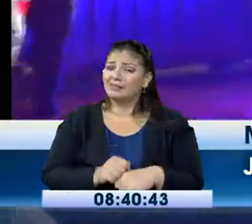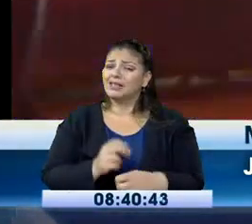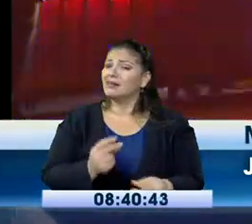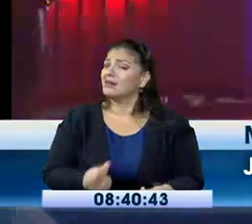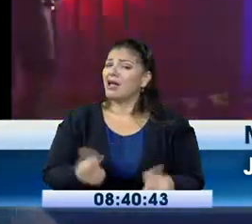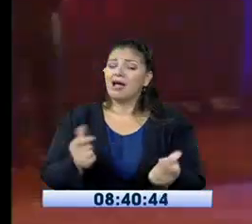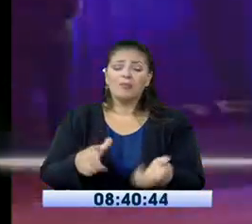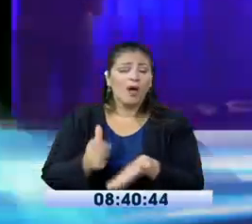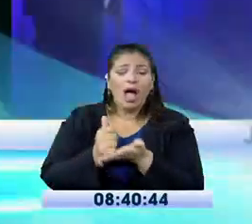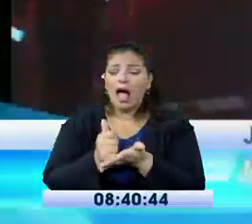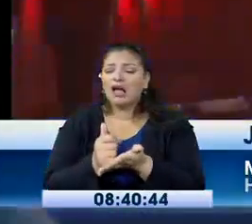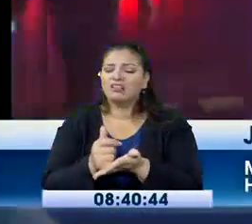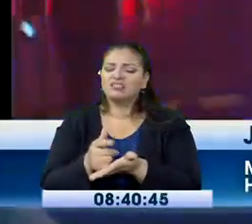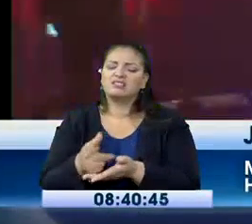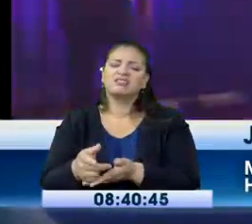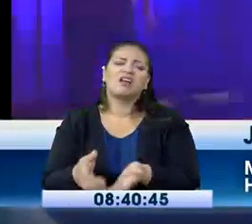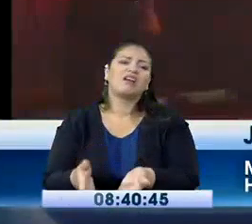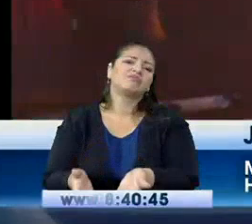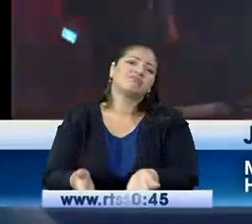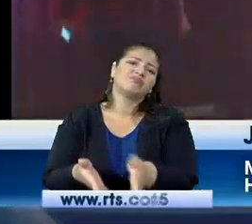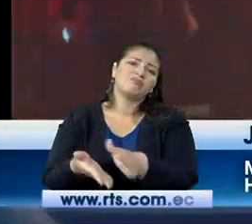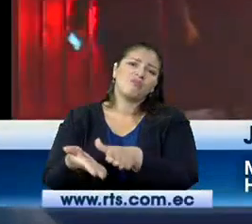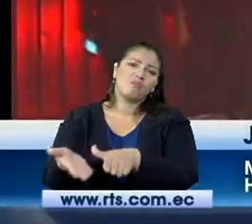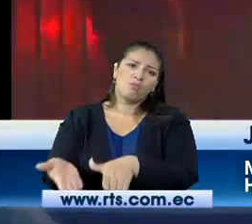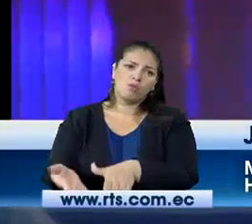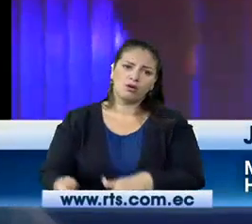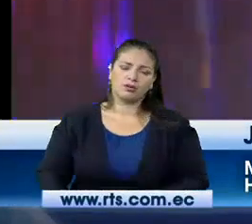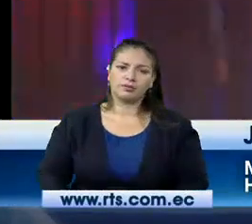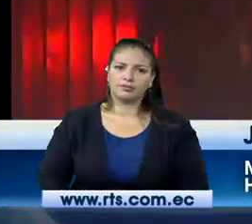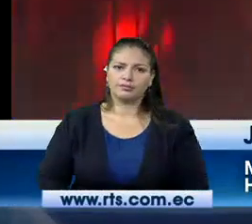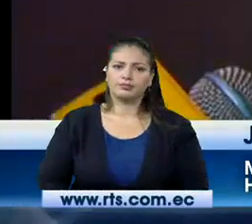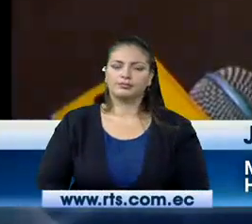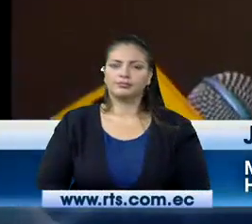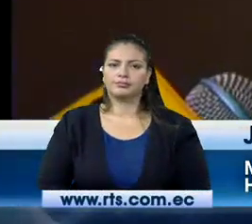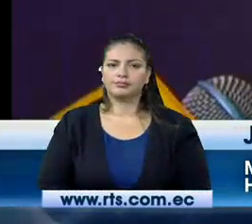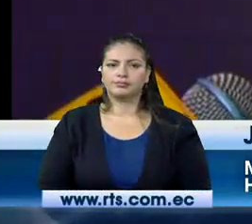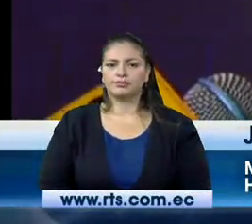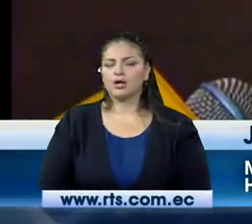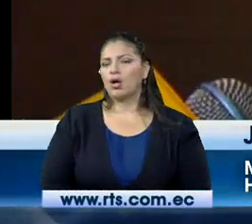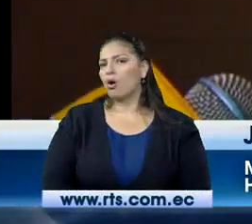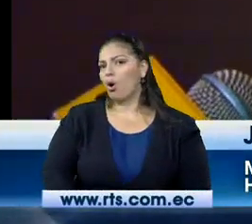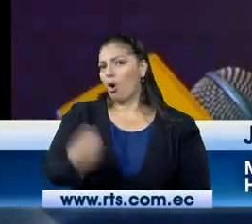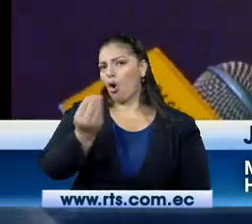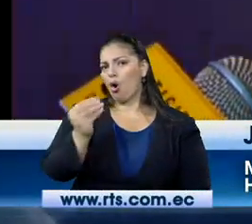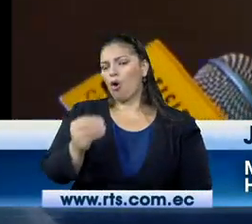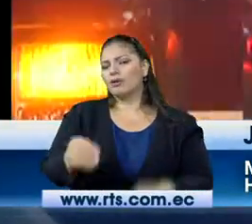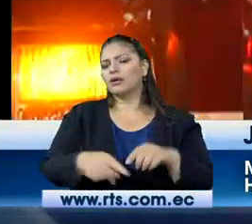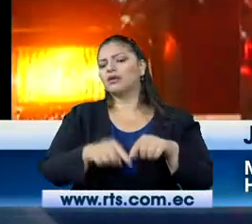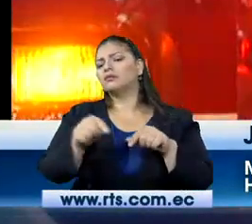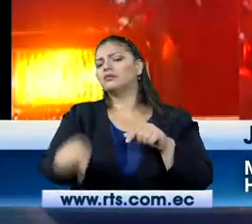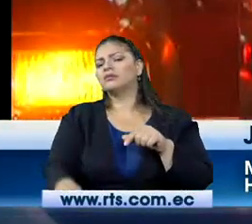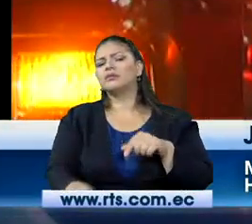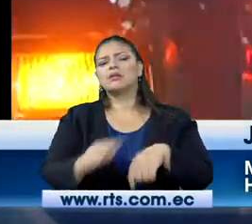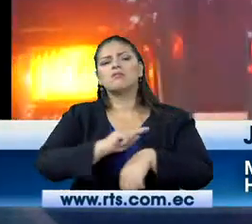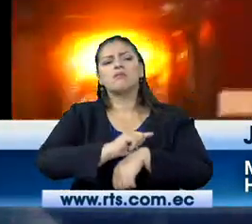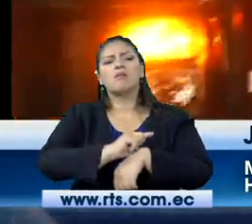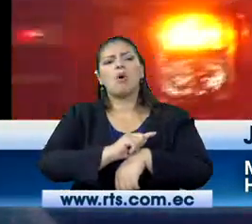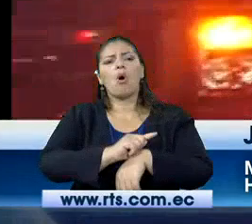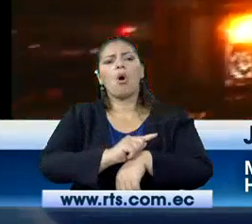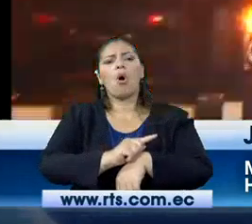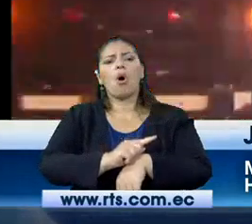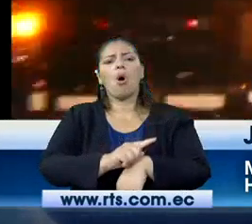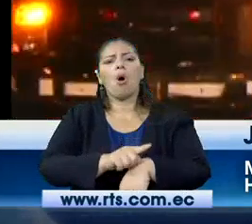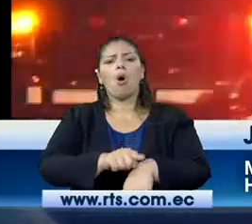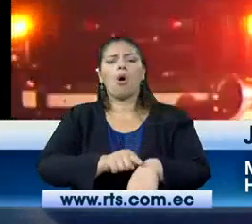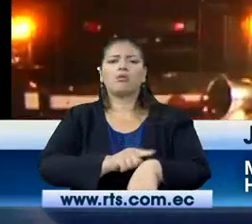Y sospechan que el accidente no fue alertado a tiempo. La persona ya tenía mucho tiempo dentro de ese molino y eso pues